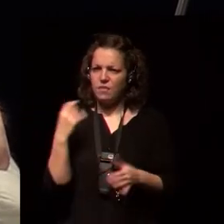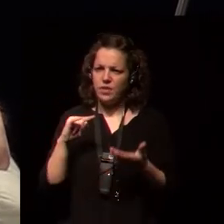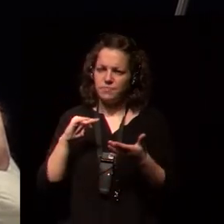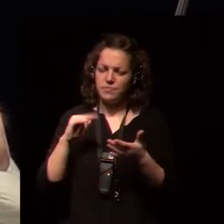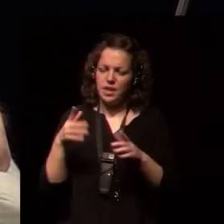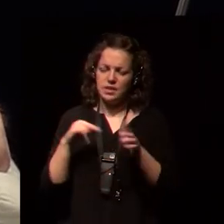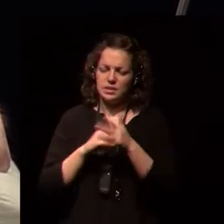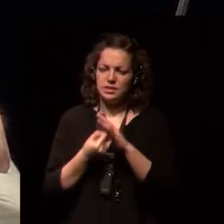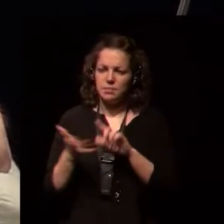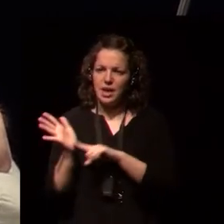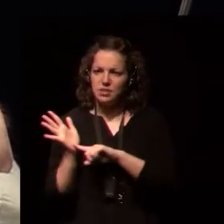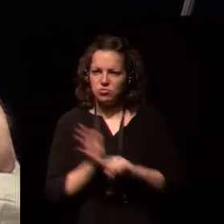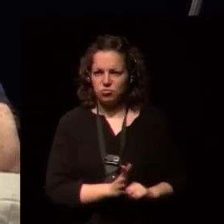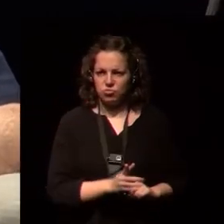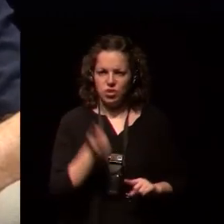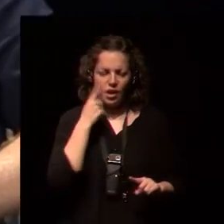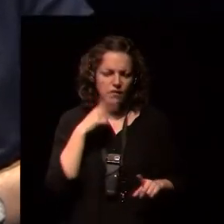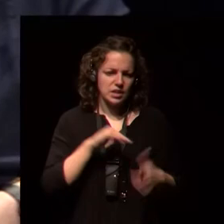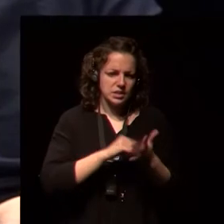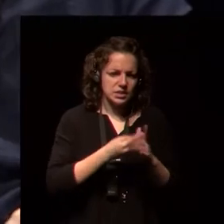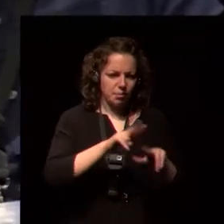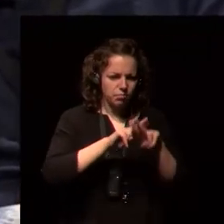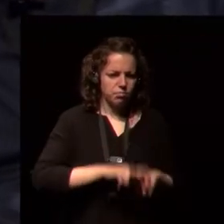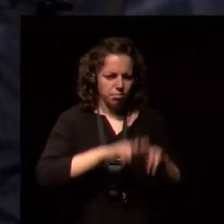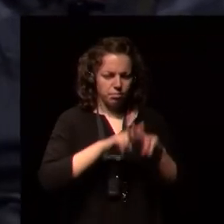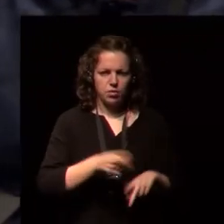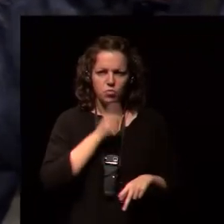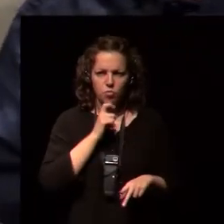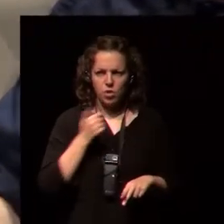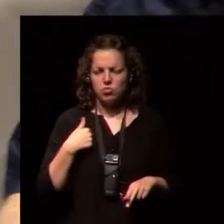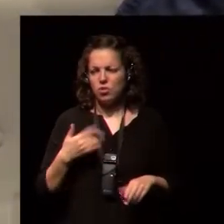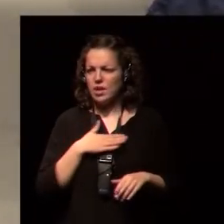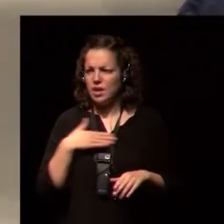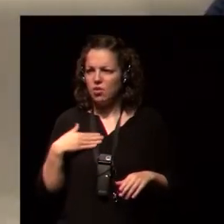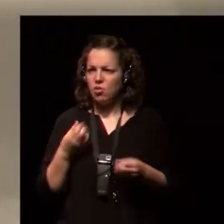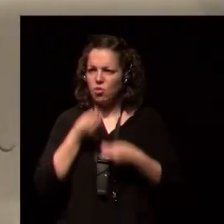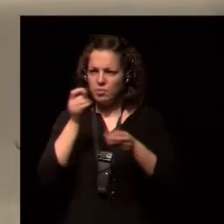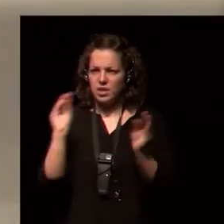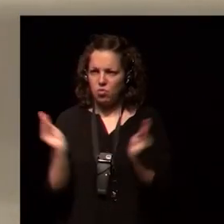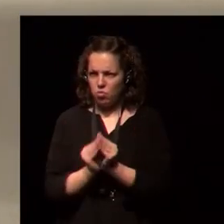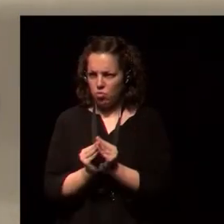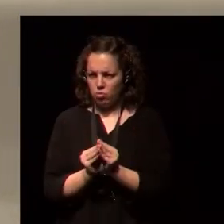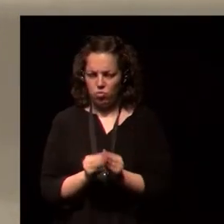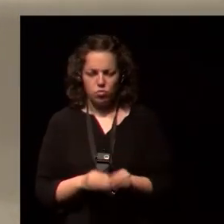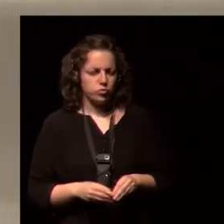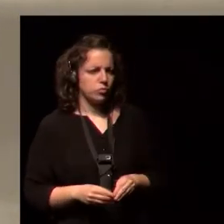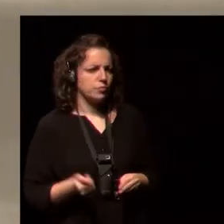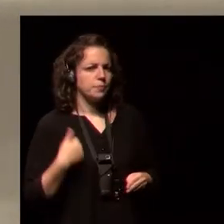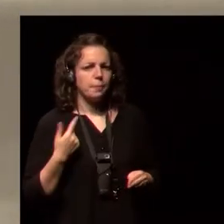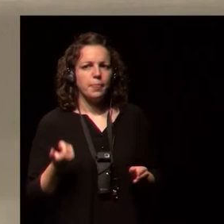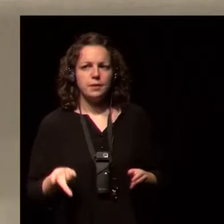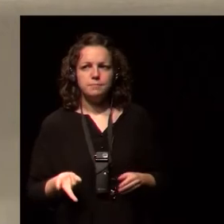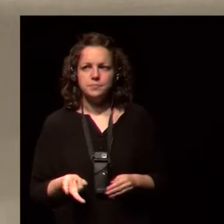e intentar tratar esos sistemas. Quisiera hacer un breve comentario sobre esto.